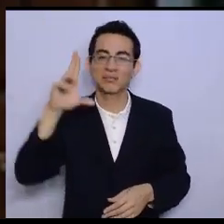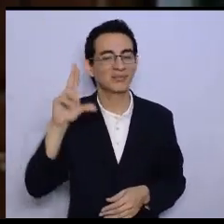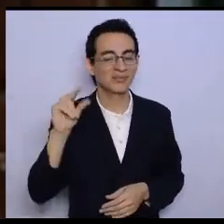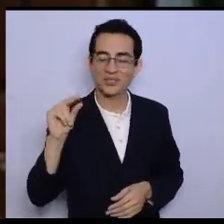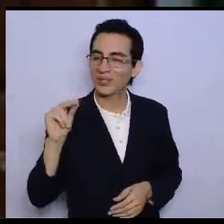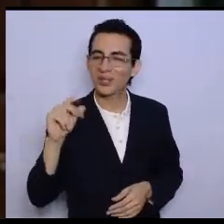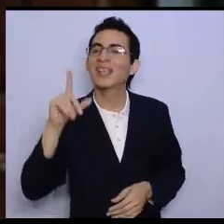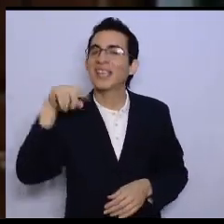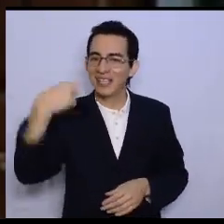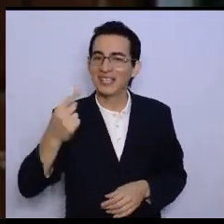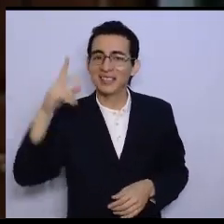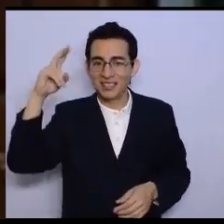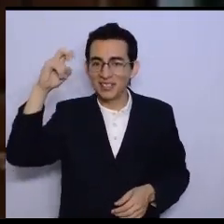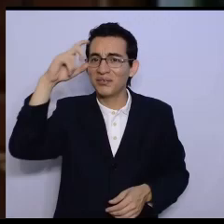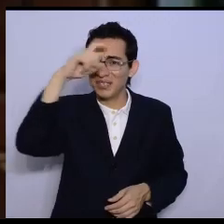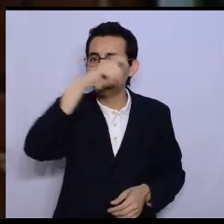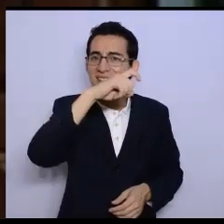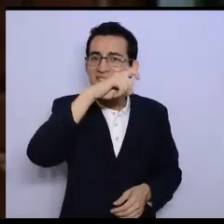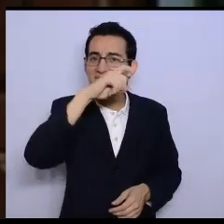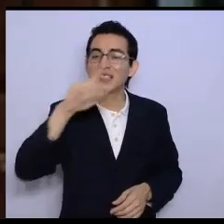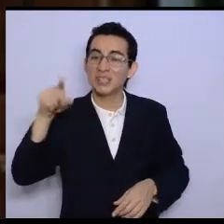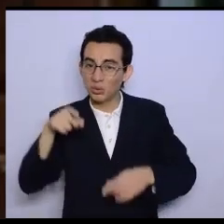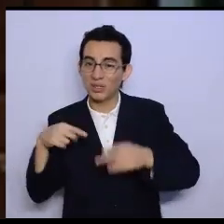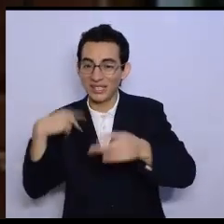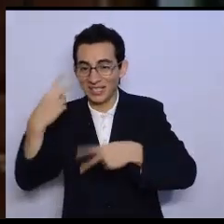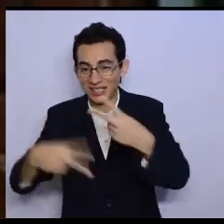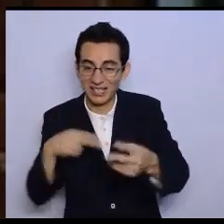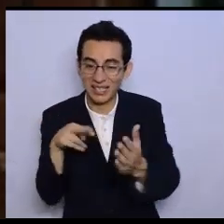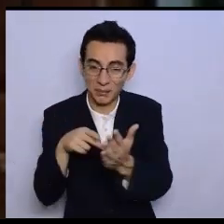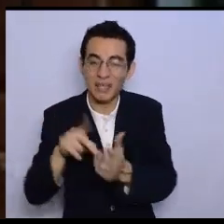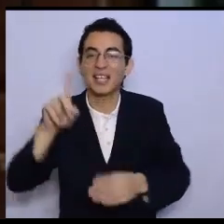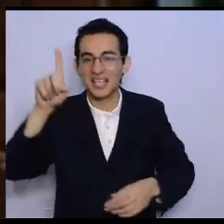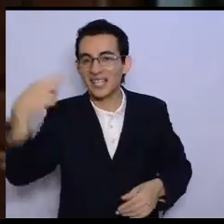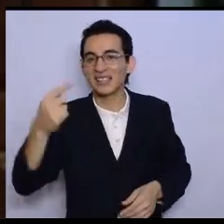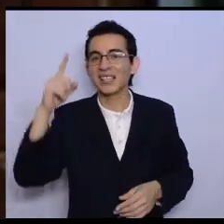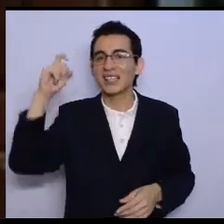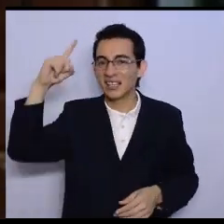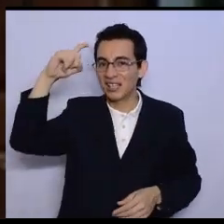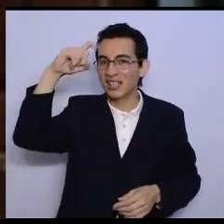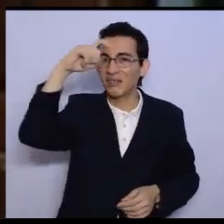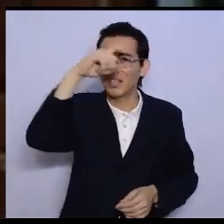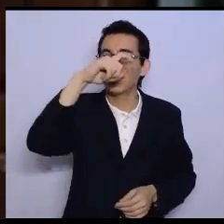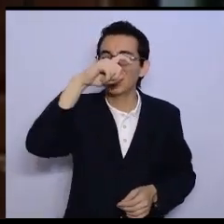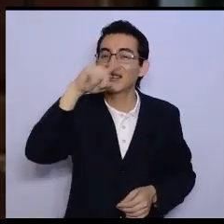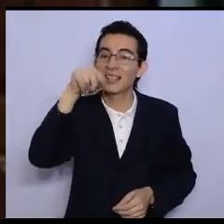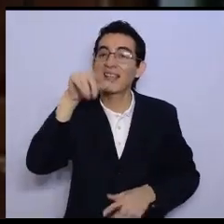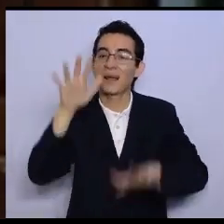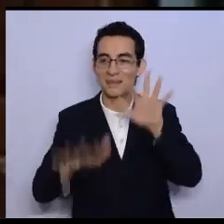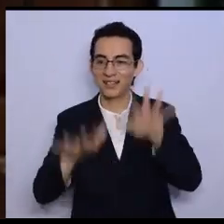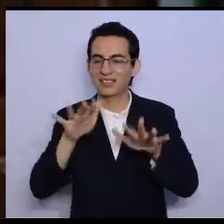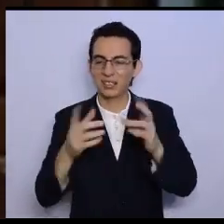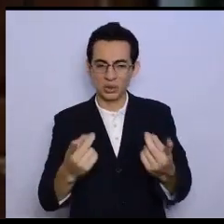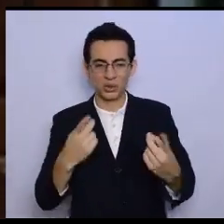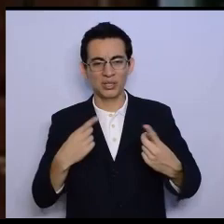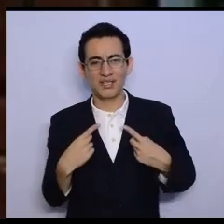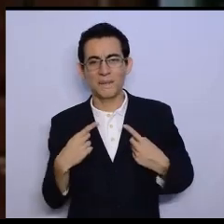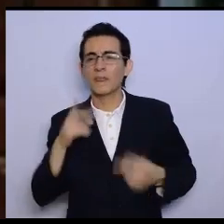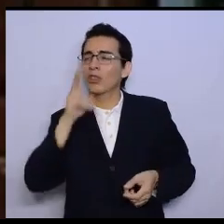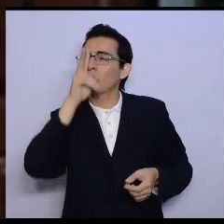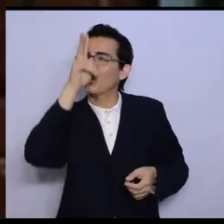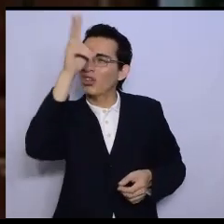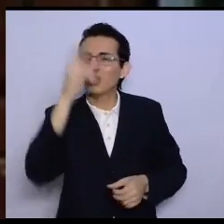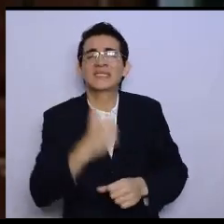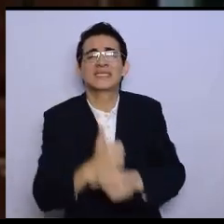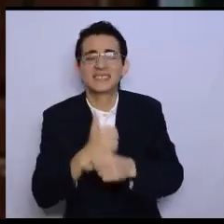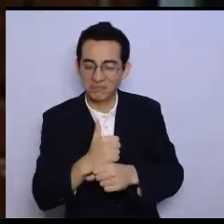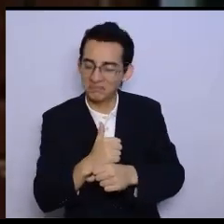Porque si Él quiere enseñarte a caminar por la senda del perdón es porque te han ofendido y eso produce dolor. Cuando Él quiere